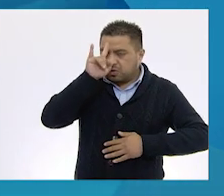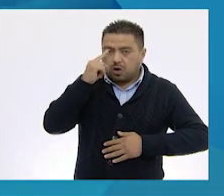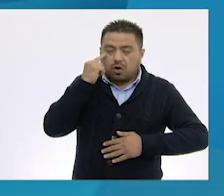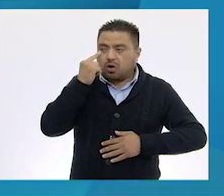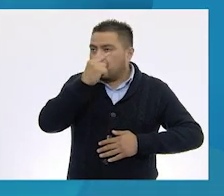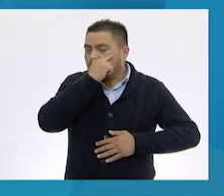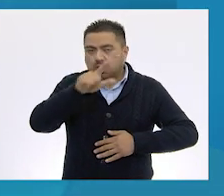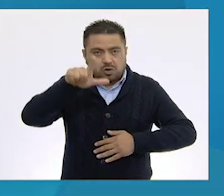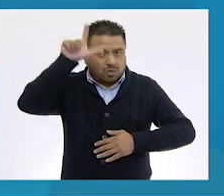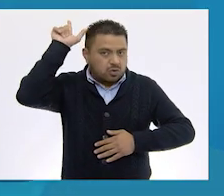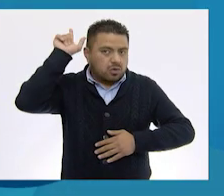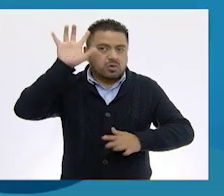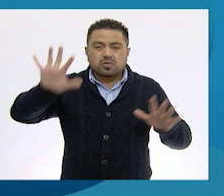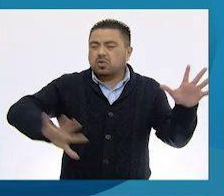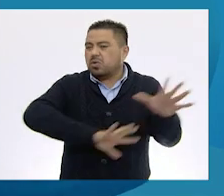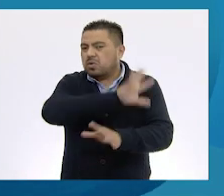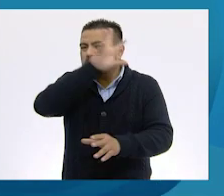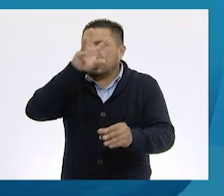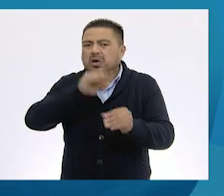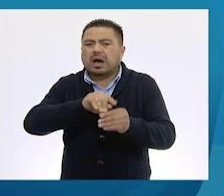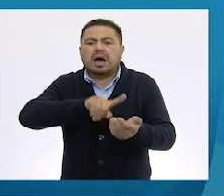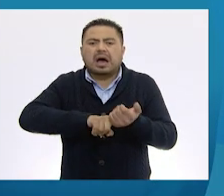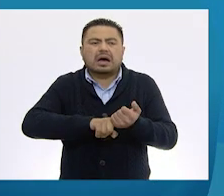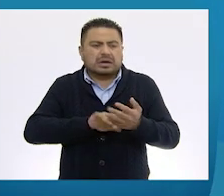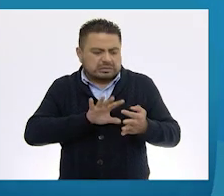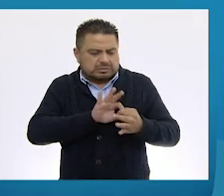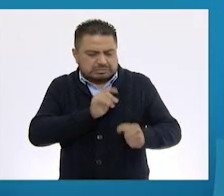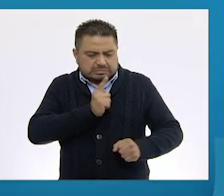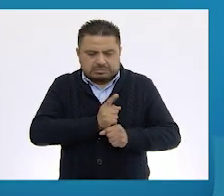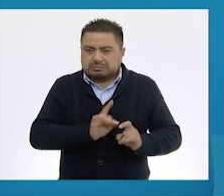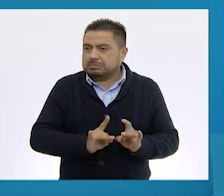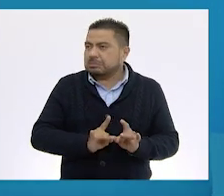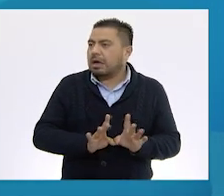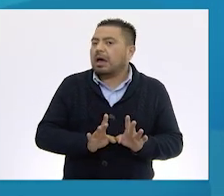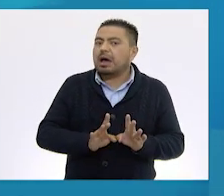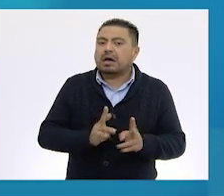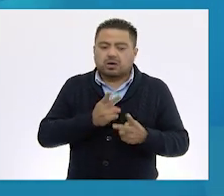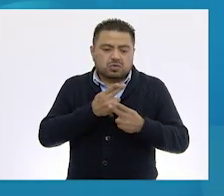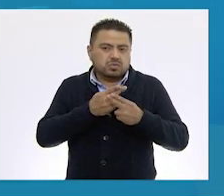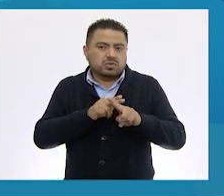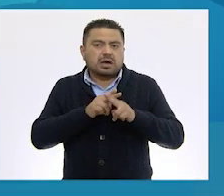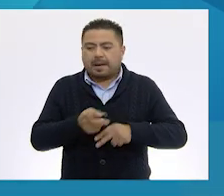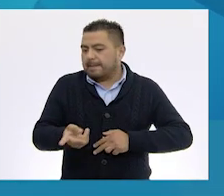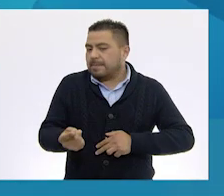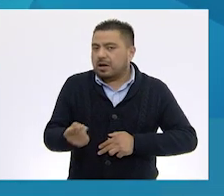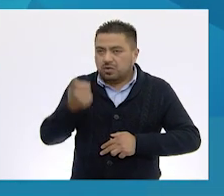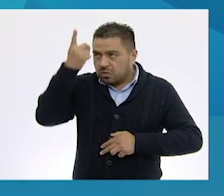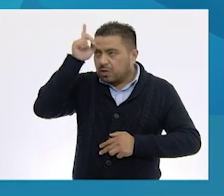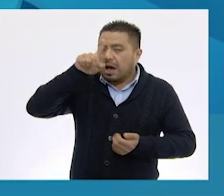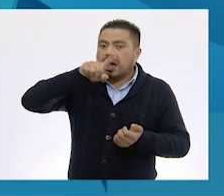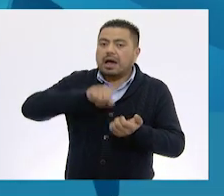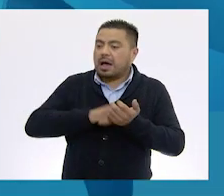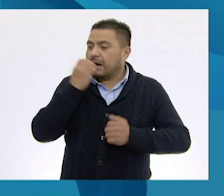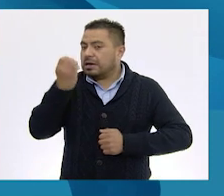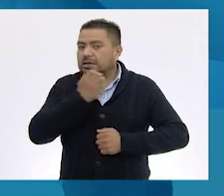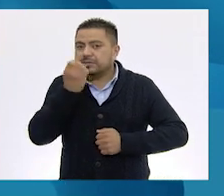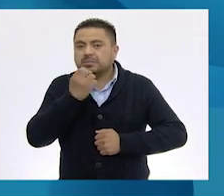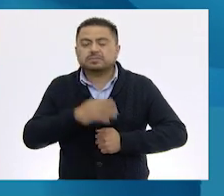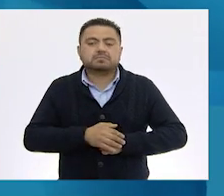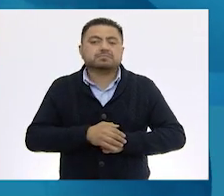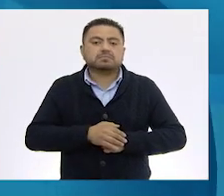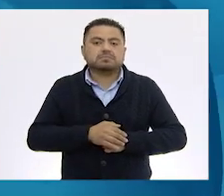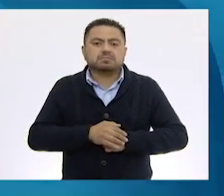locos. Todo empezó en el día en que se encontró por accidente los esqueletos de un perro y su dueño dentro de la escuela.